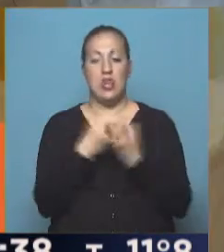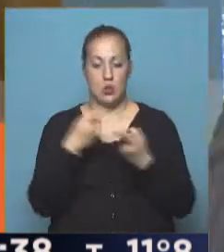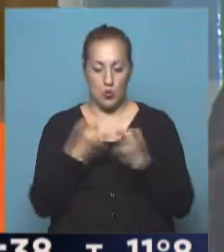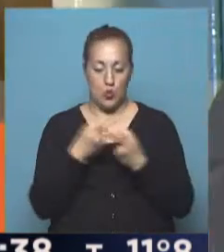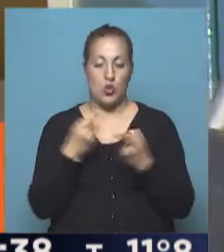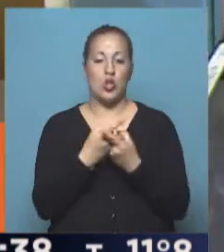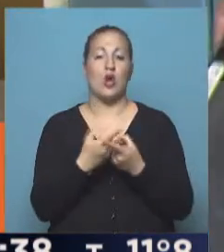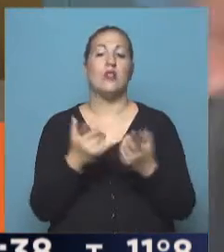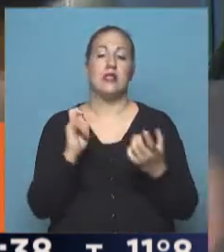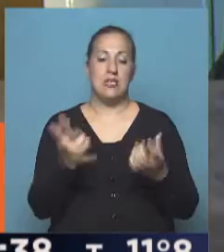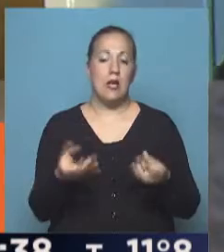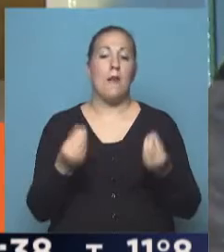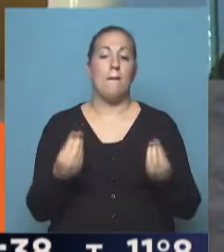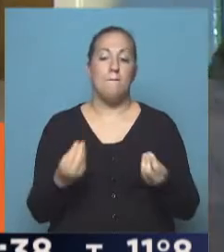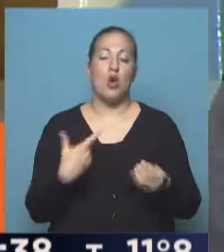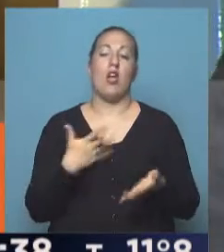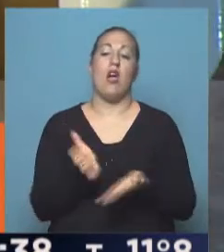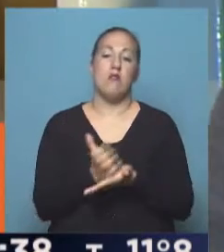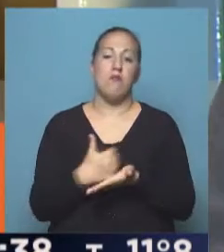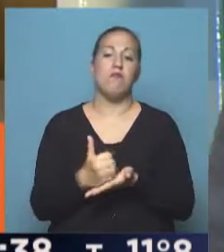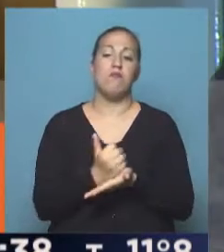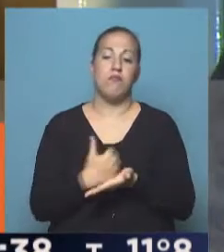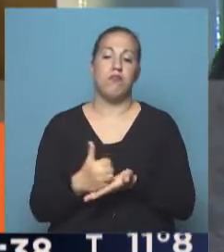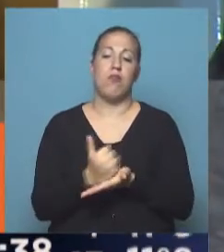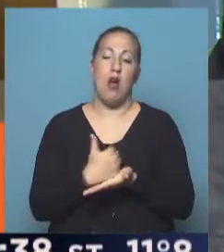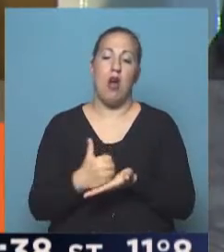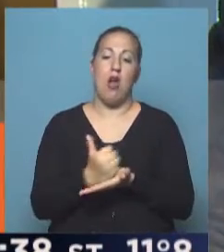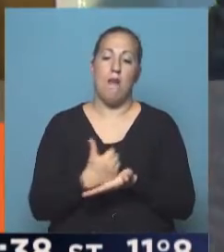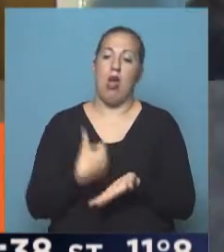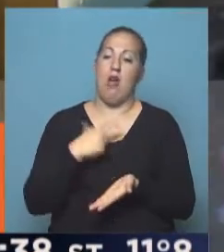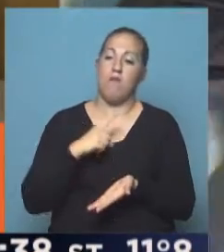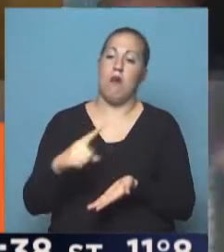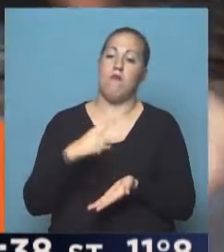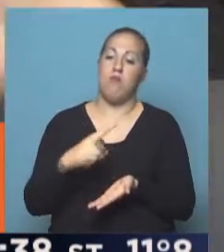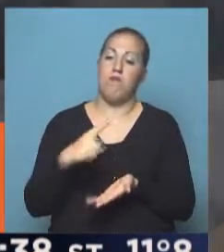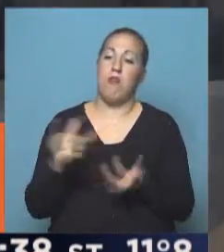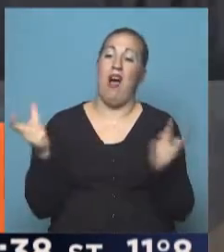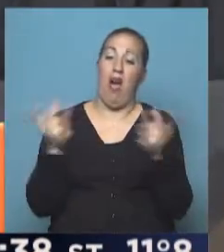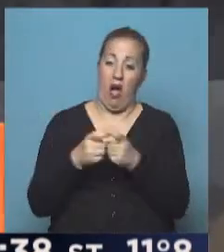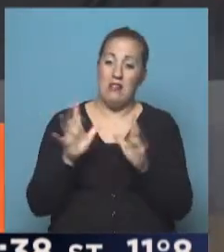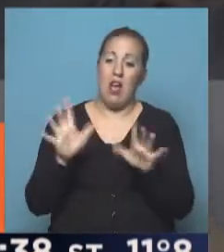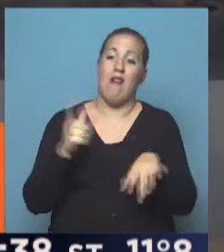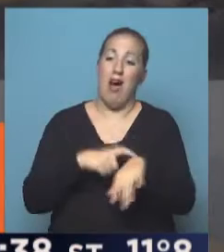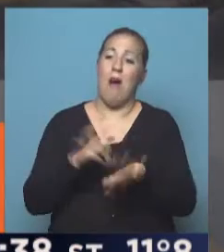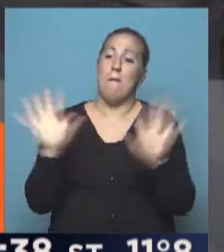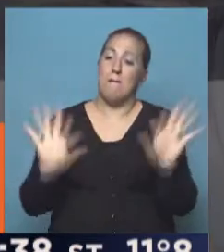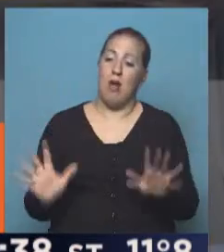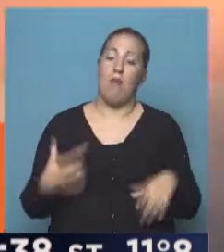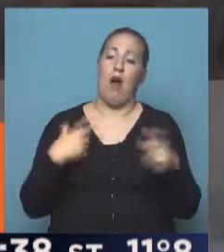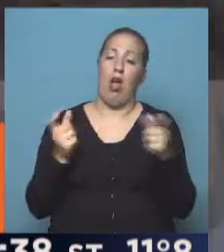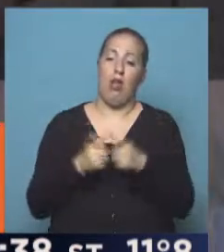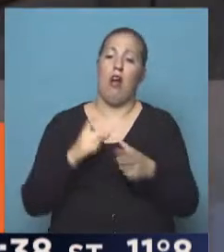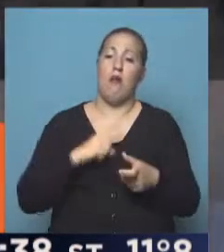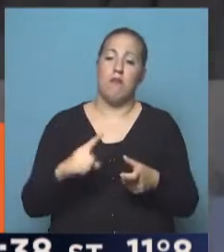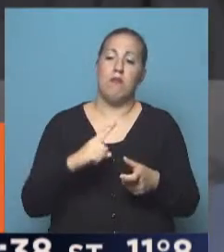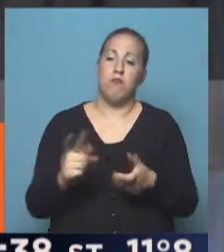evidentemente, porque estuve mucho tiempo esperando para que me atiendan con una audiencia programada con el doctor Medín.